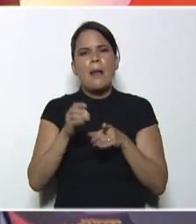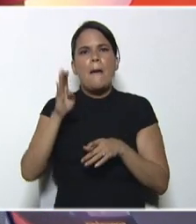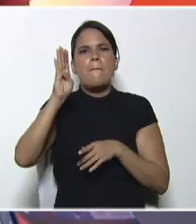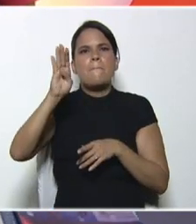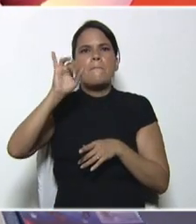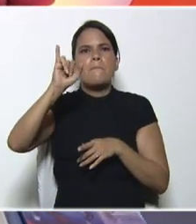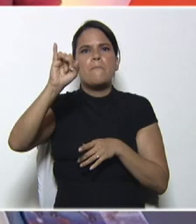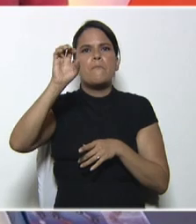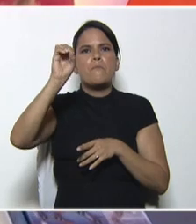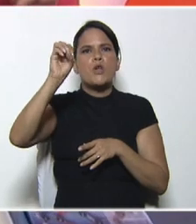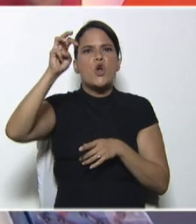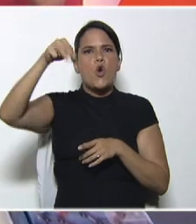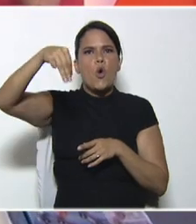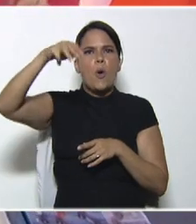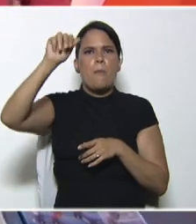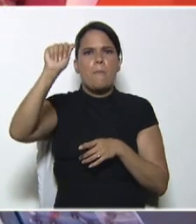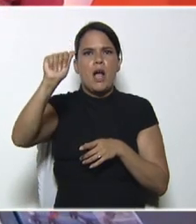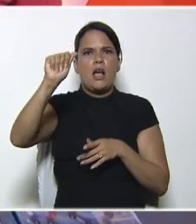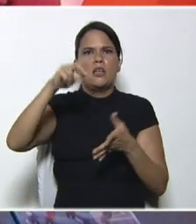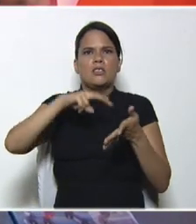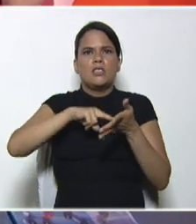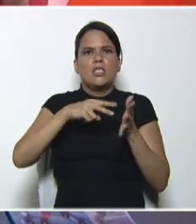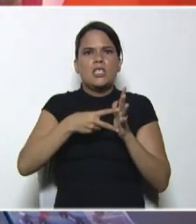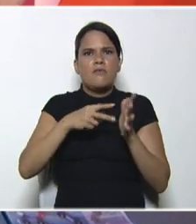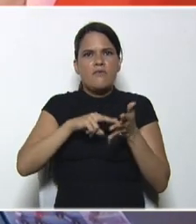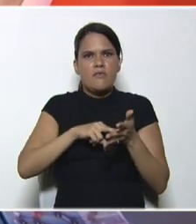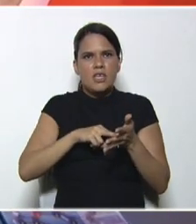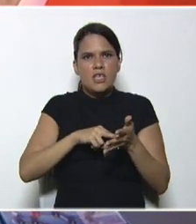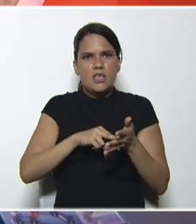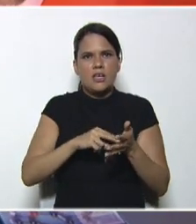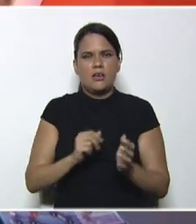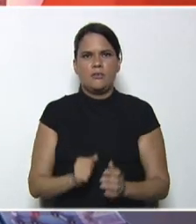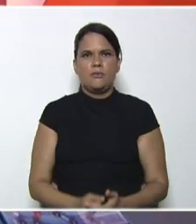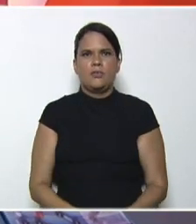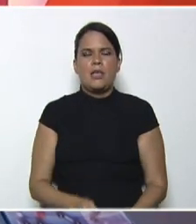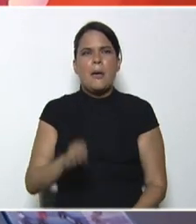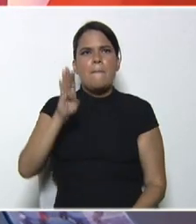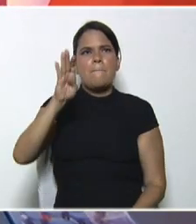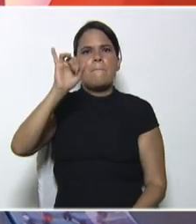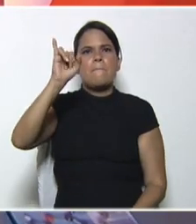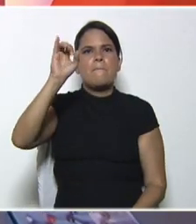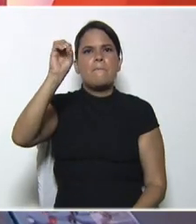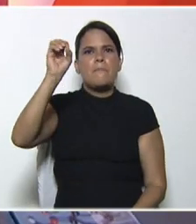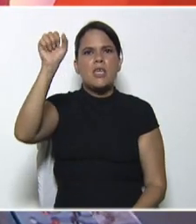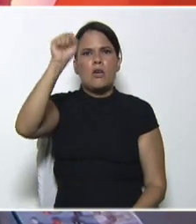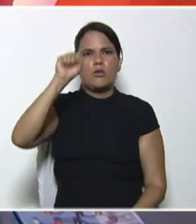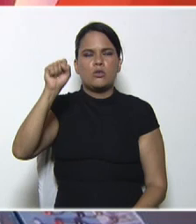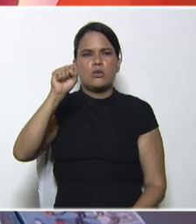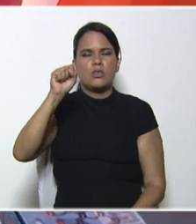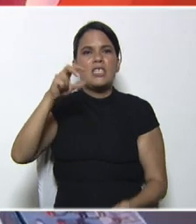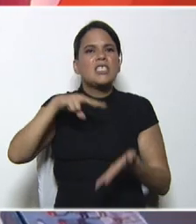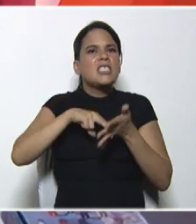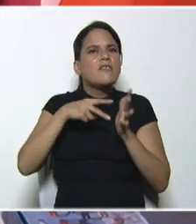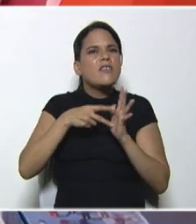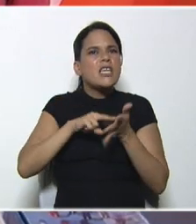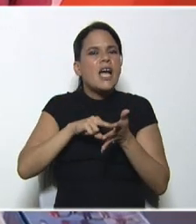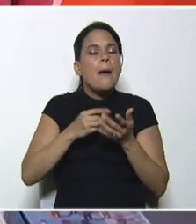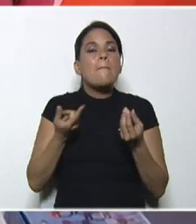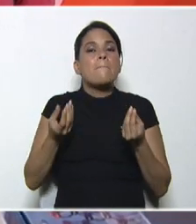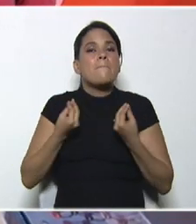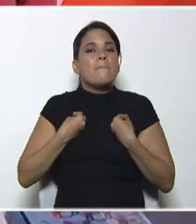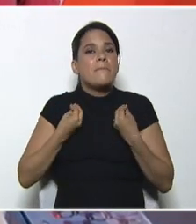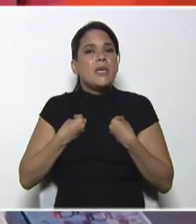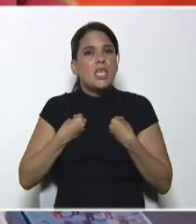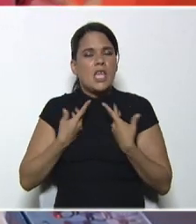escuchado? Bioma proviene del griego bios, que significa vida,